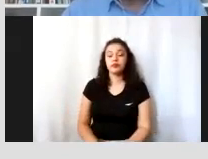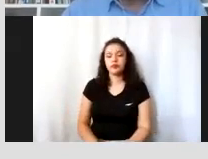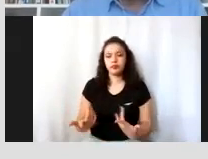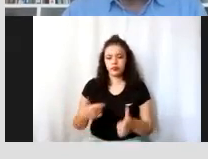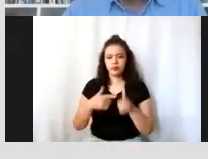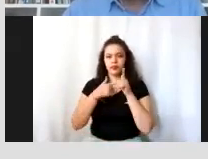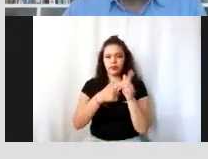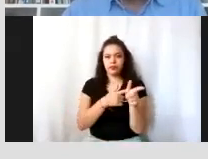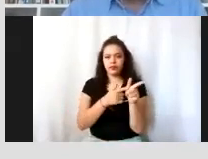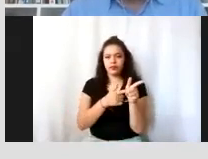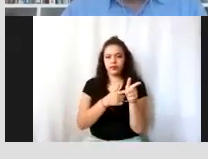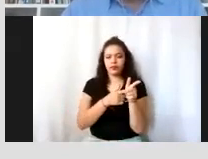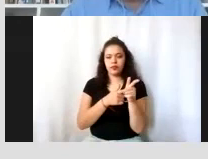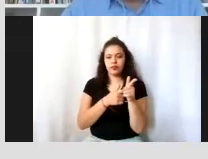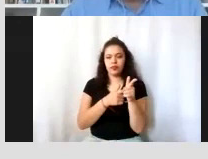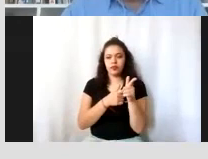las...